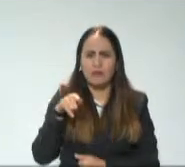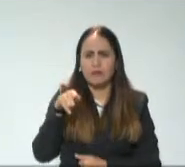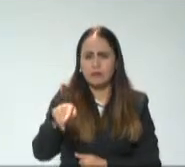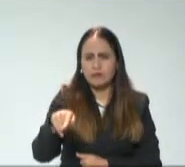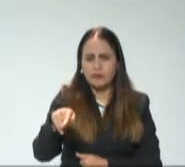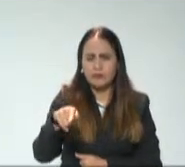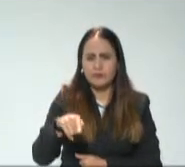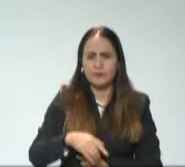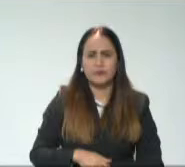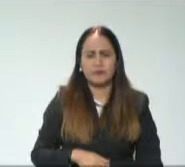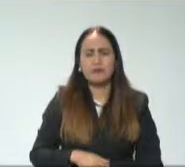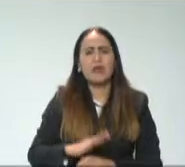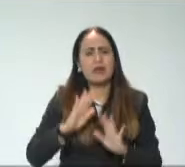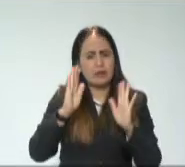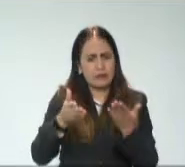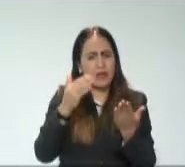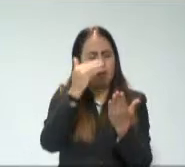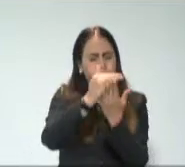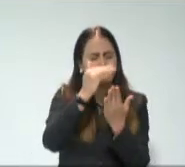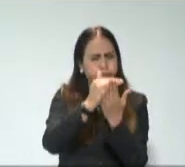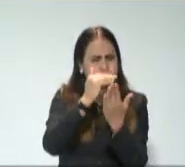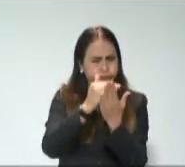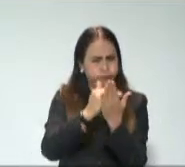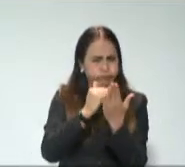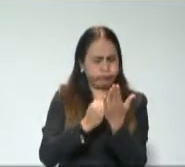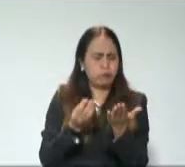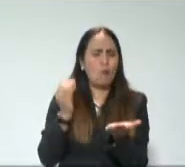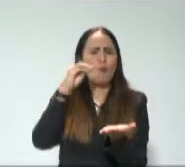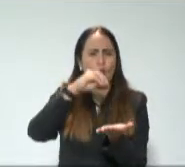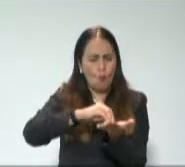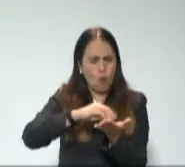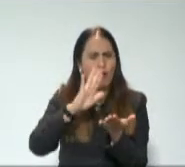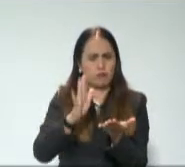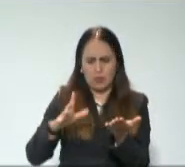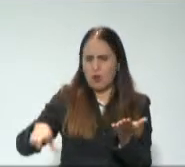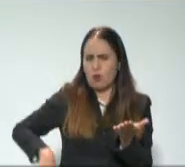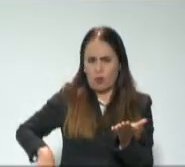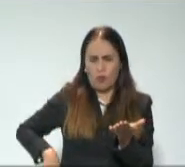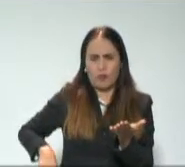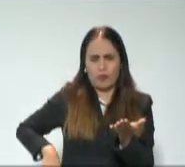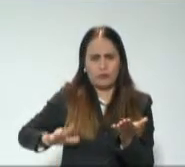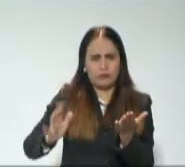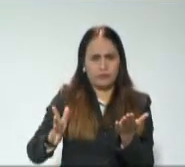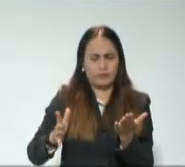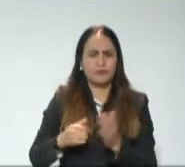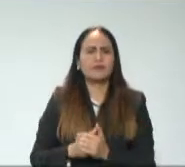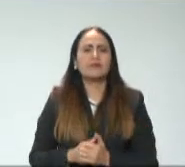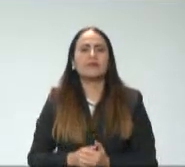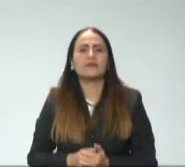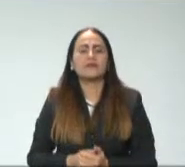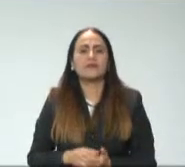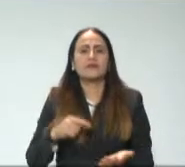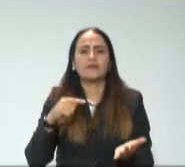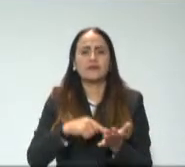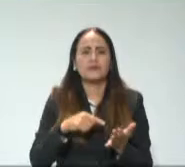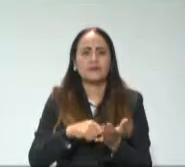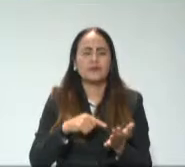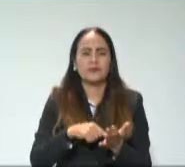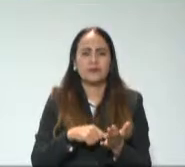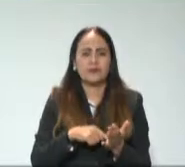establecido lineamientos y directrices que de manera exp que hacen explícito